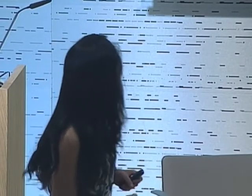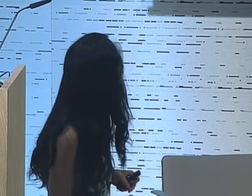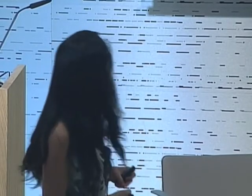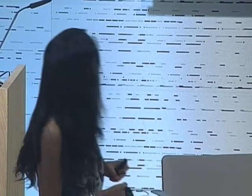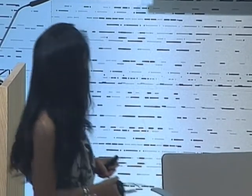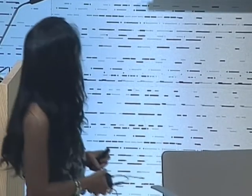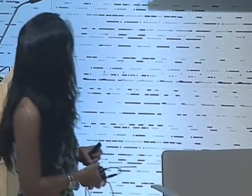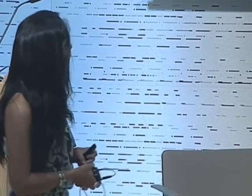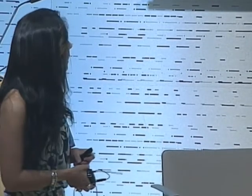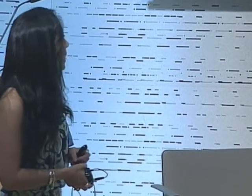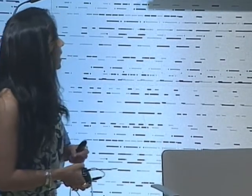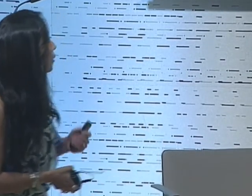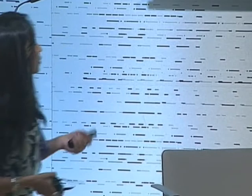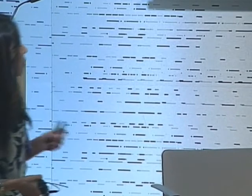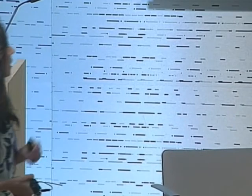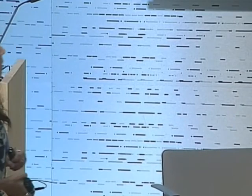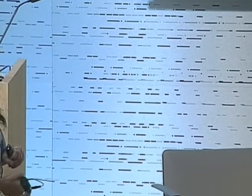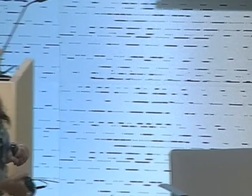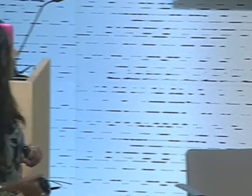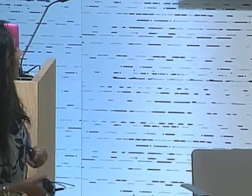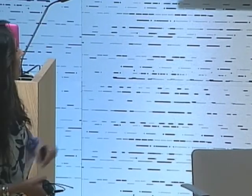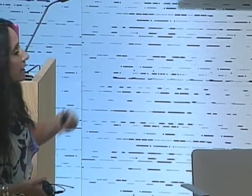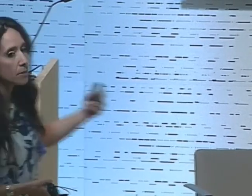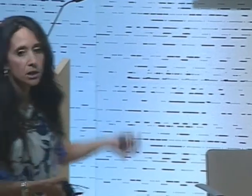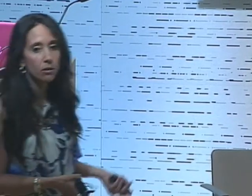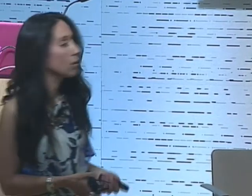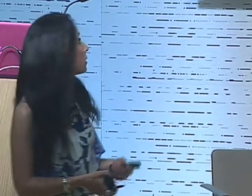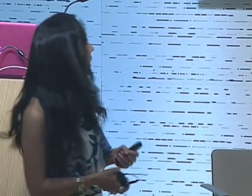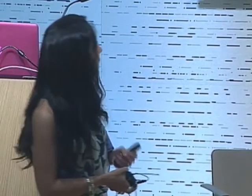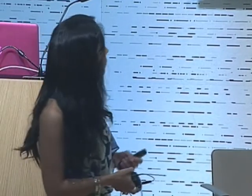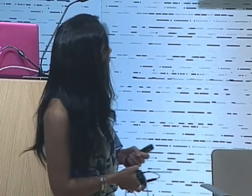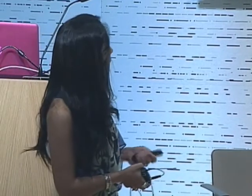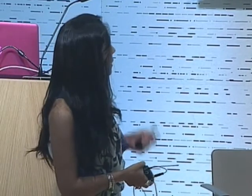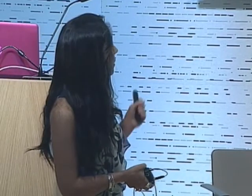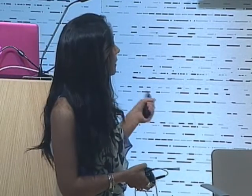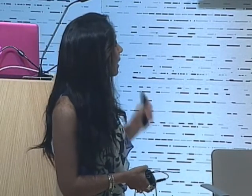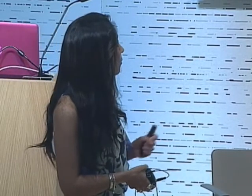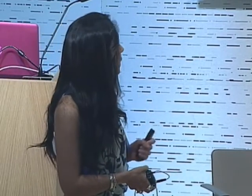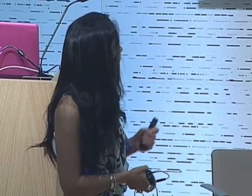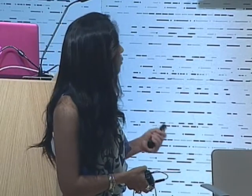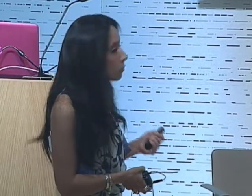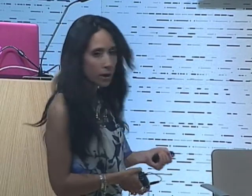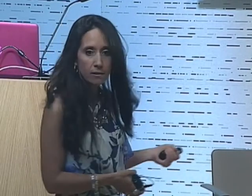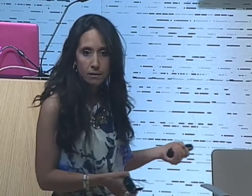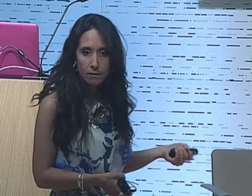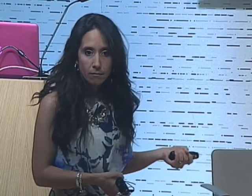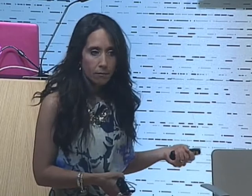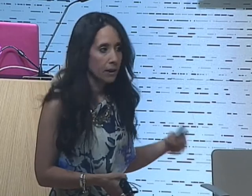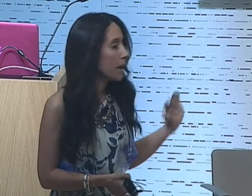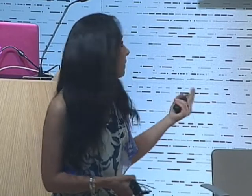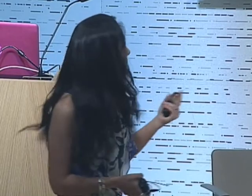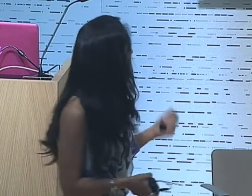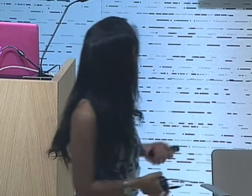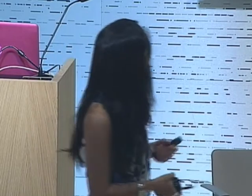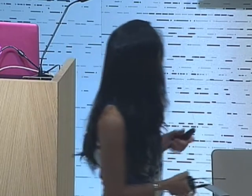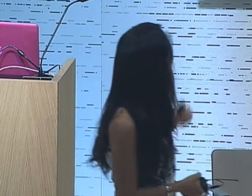este proceso de enseñanza-aprendizaje, y no solo en la transmisión de contenidos, sino el desarrollo de actitudes